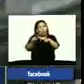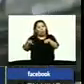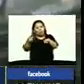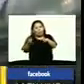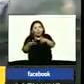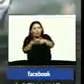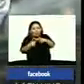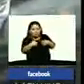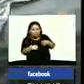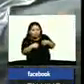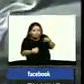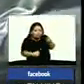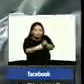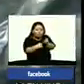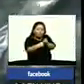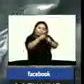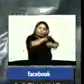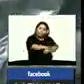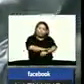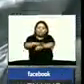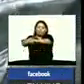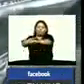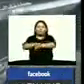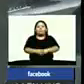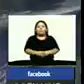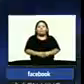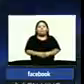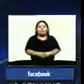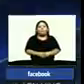de socorro lo trasladaron a un centro asistencial.